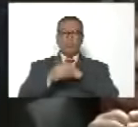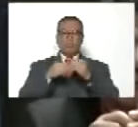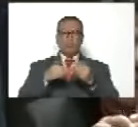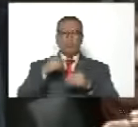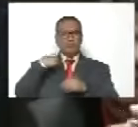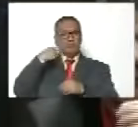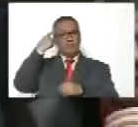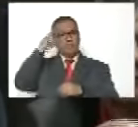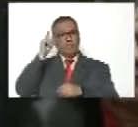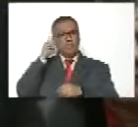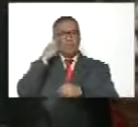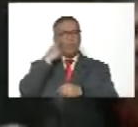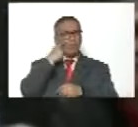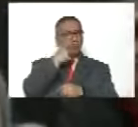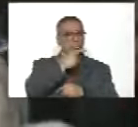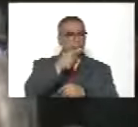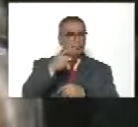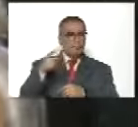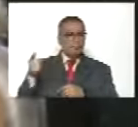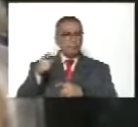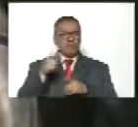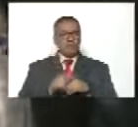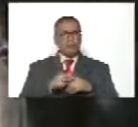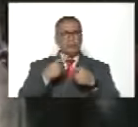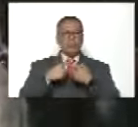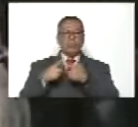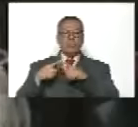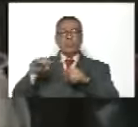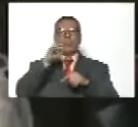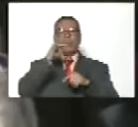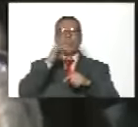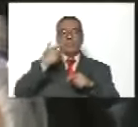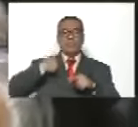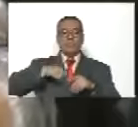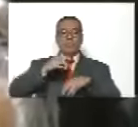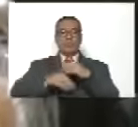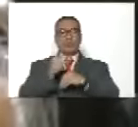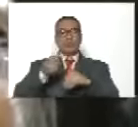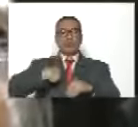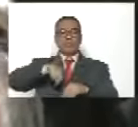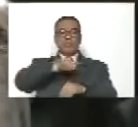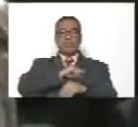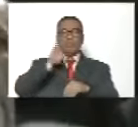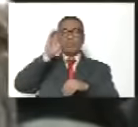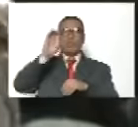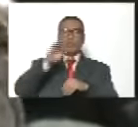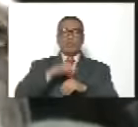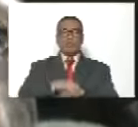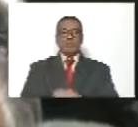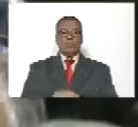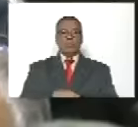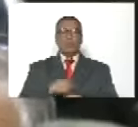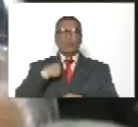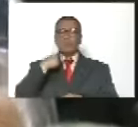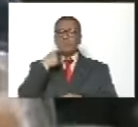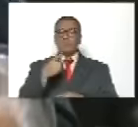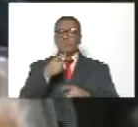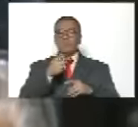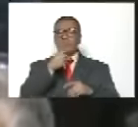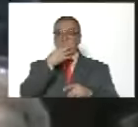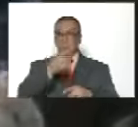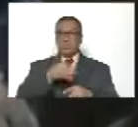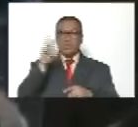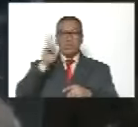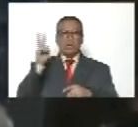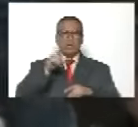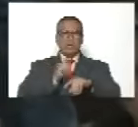especie de sensor para cualquier información que tenga que ver con nuestro país. Es decir, hablar bien de Venezuela